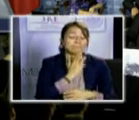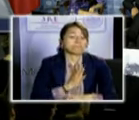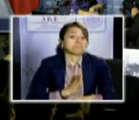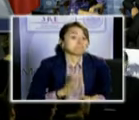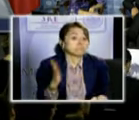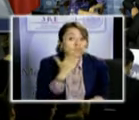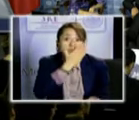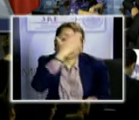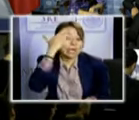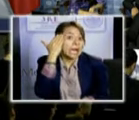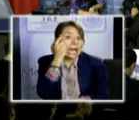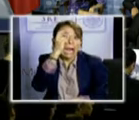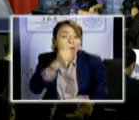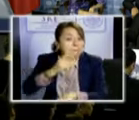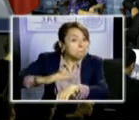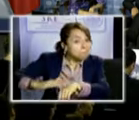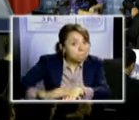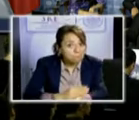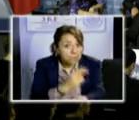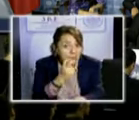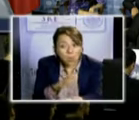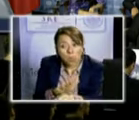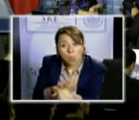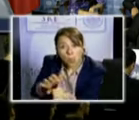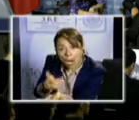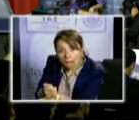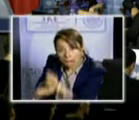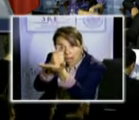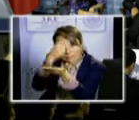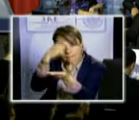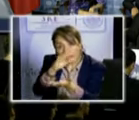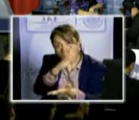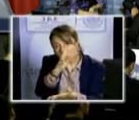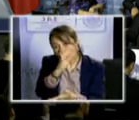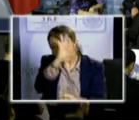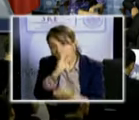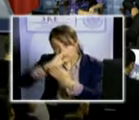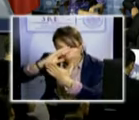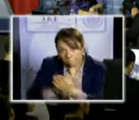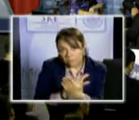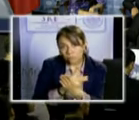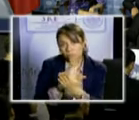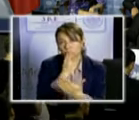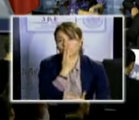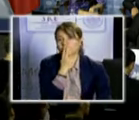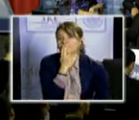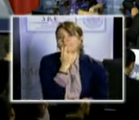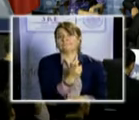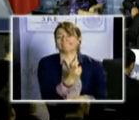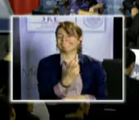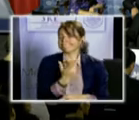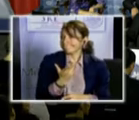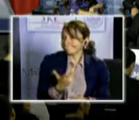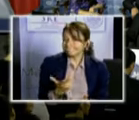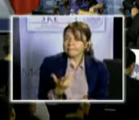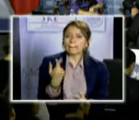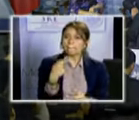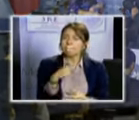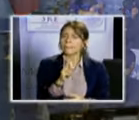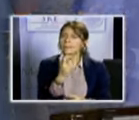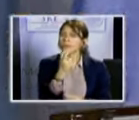en un 50%, ¿sí? Eso forzosamente tiene que cambiar la política